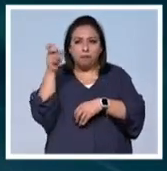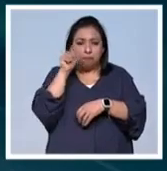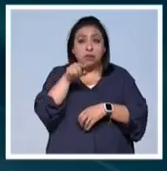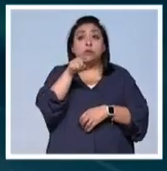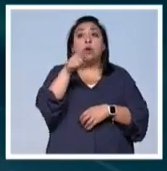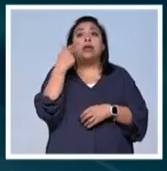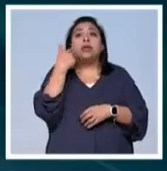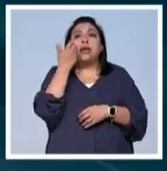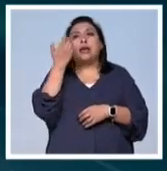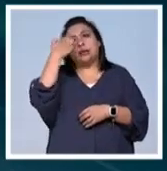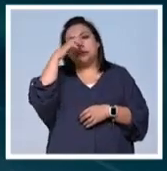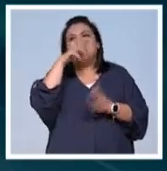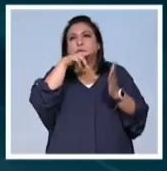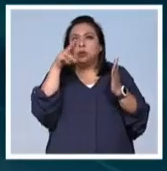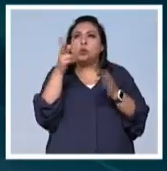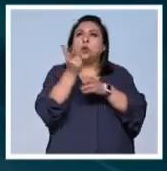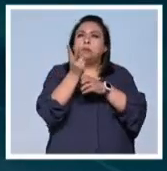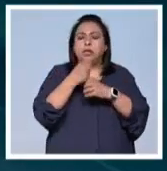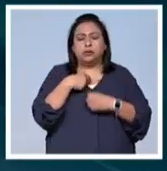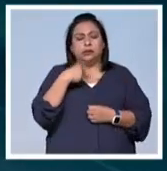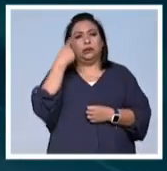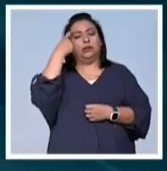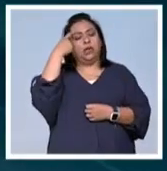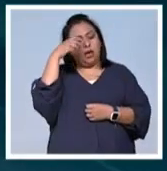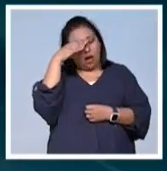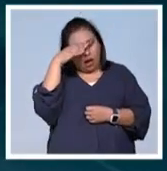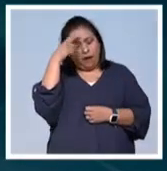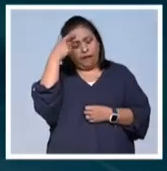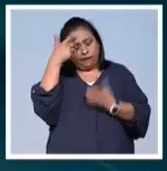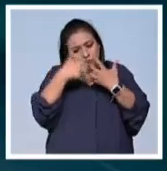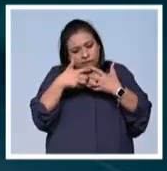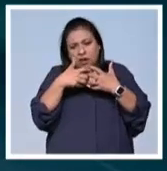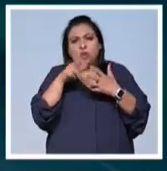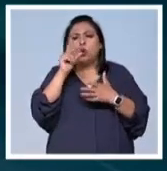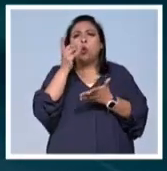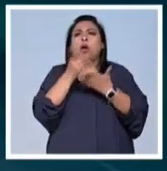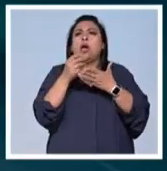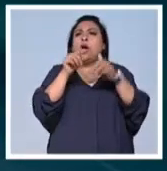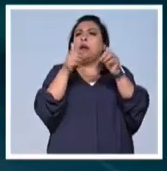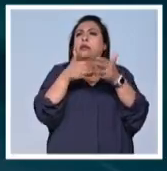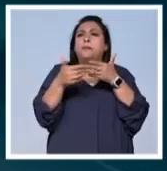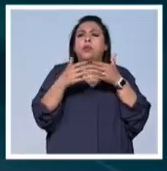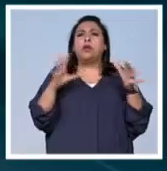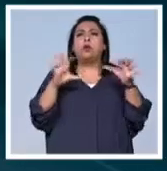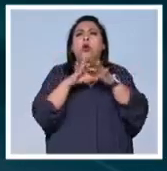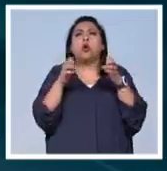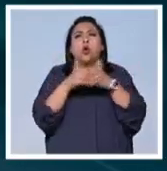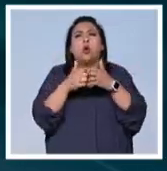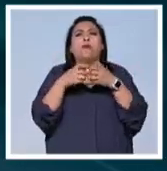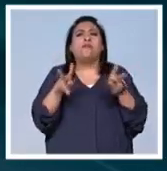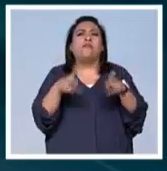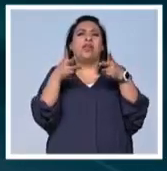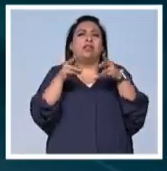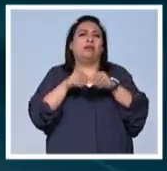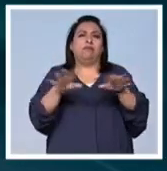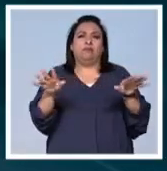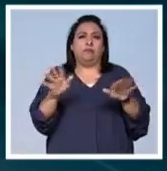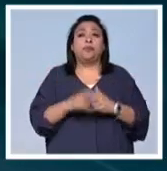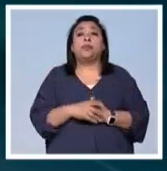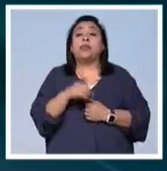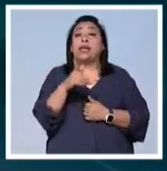Roy Busca las experiencias pictóricas que invitan a reflexionar y va más allá del arte moderno ligado a lo comercial